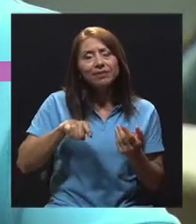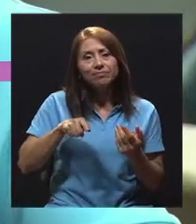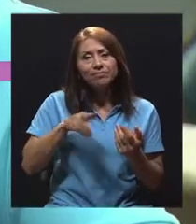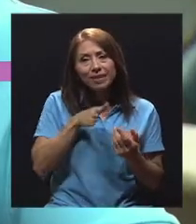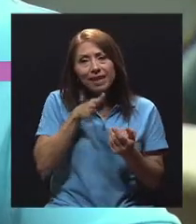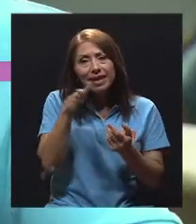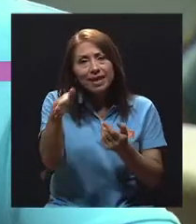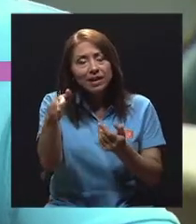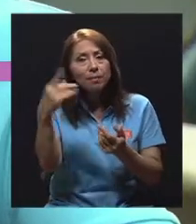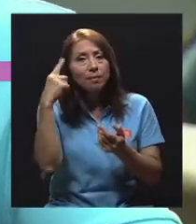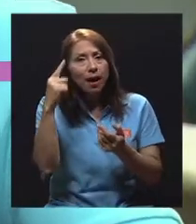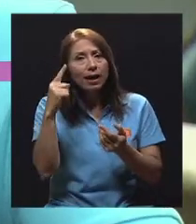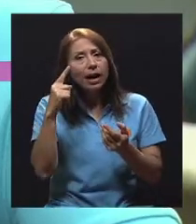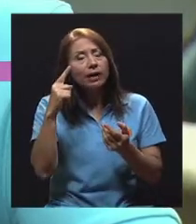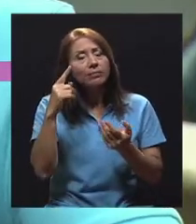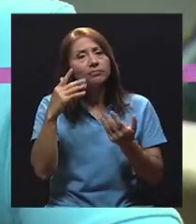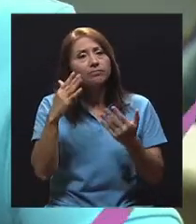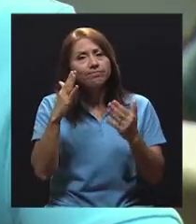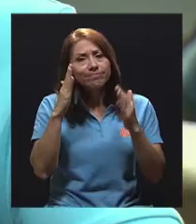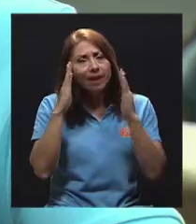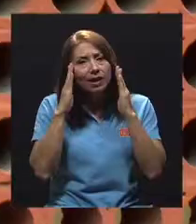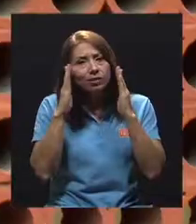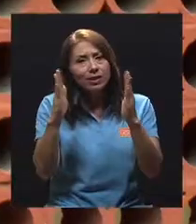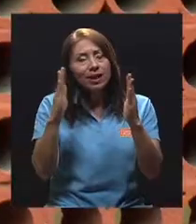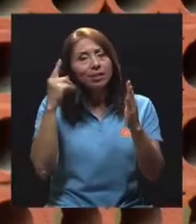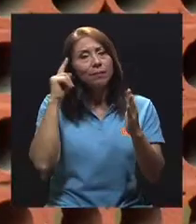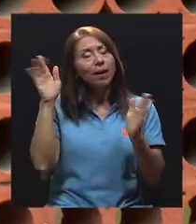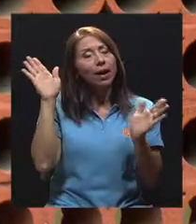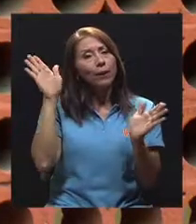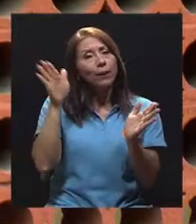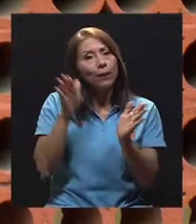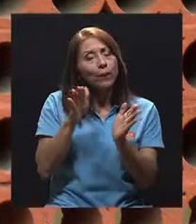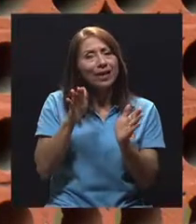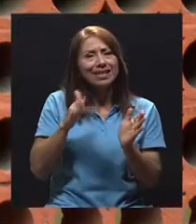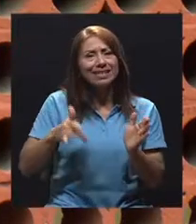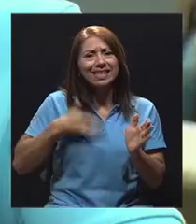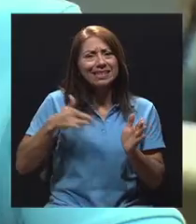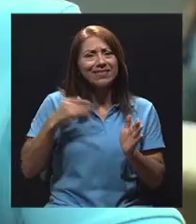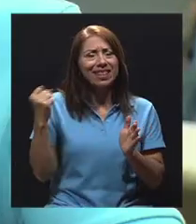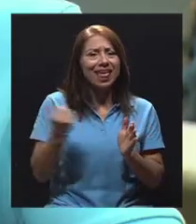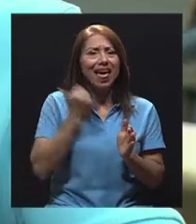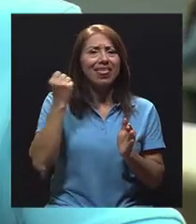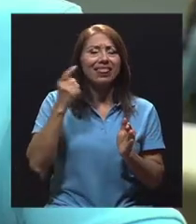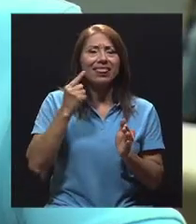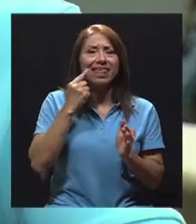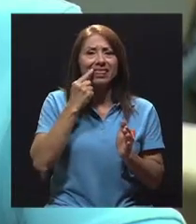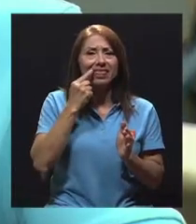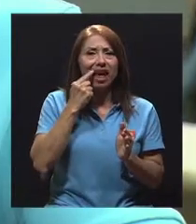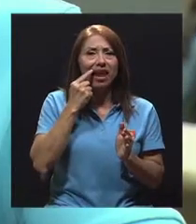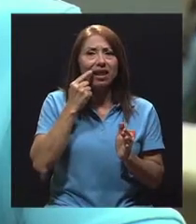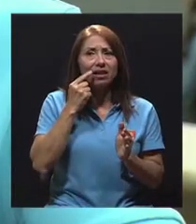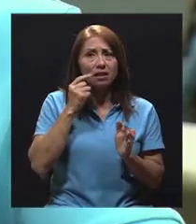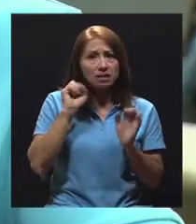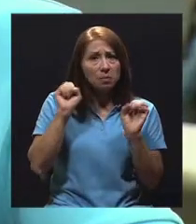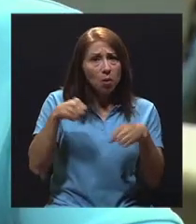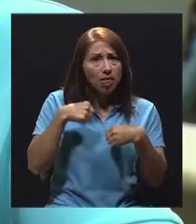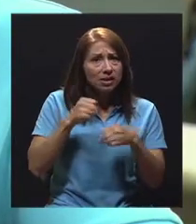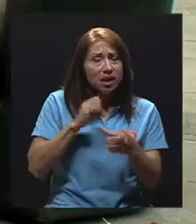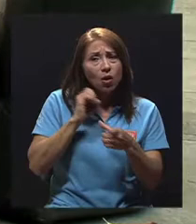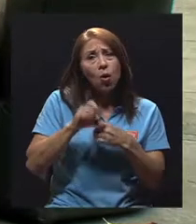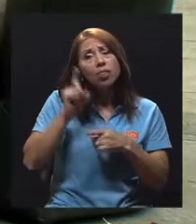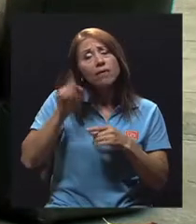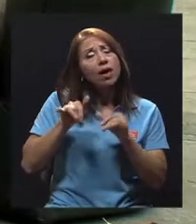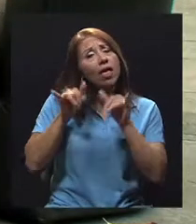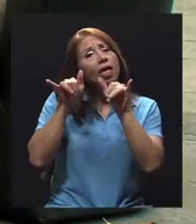la hipersensibilidad dental, ¿esto se puede hacer? ¿O tienen que sufrir el dolor